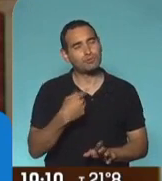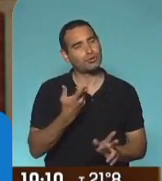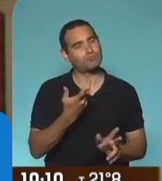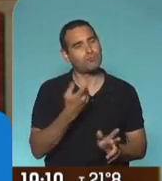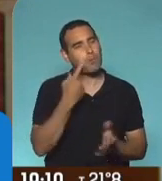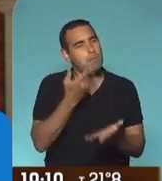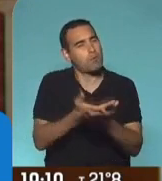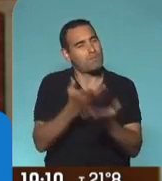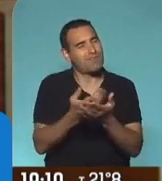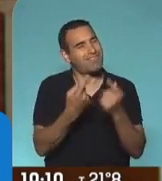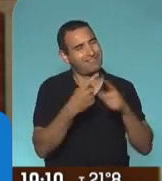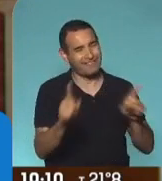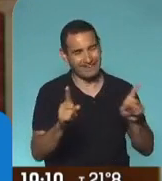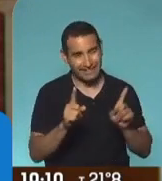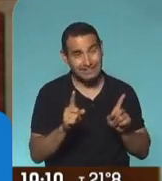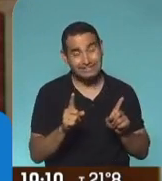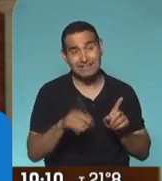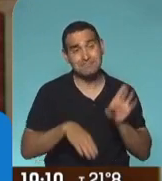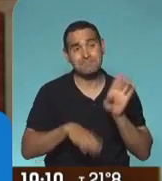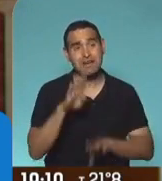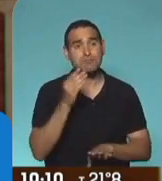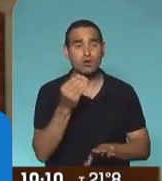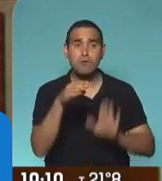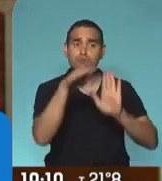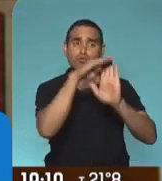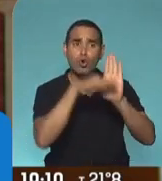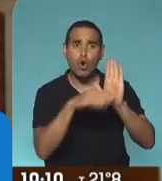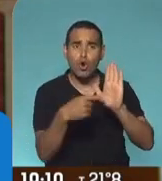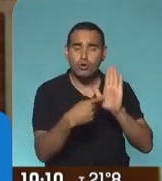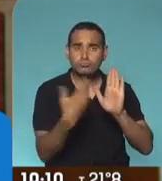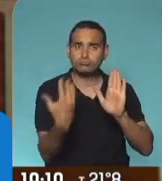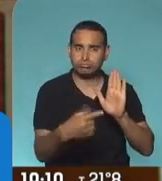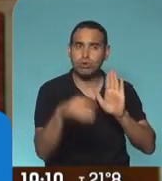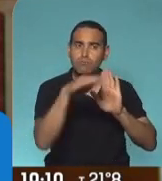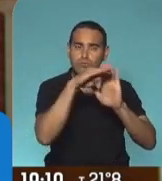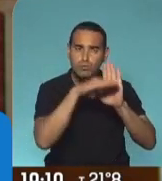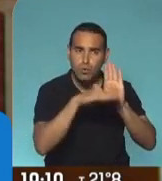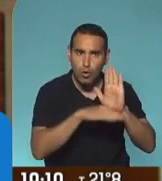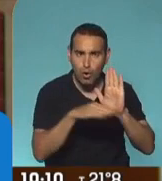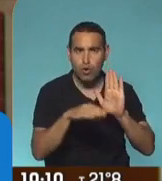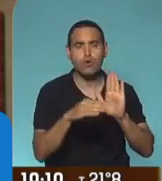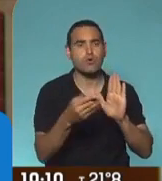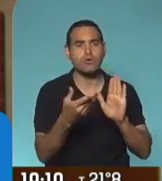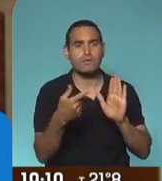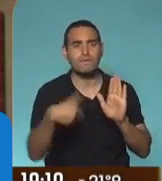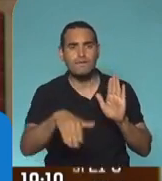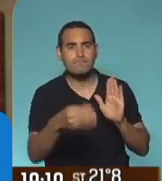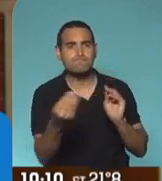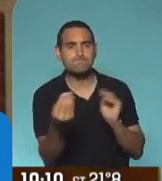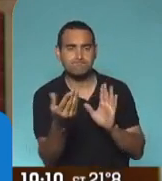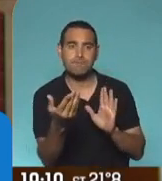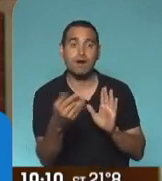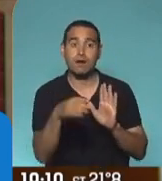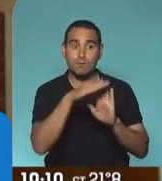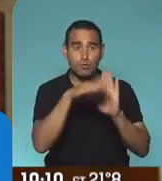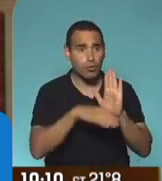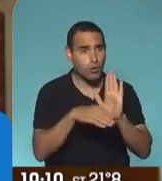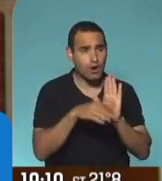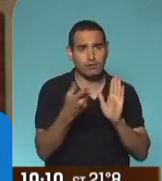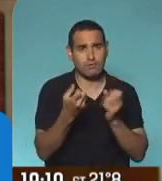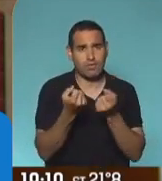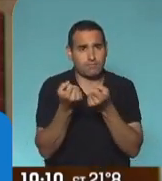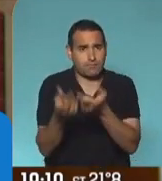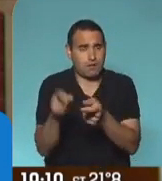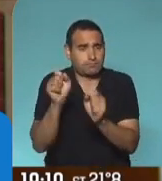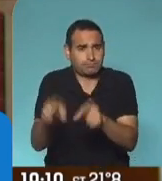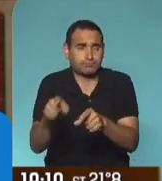de propuesta, principalmente por lo que significa el protocolo. El protocolo es un protocolo de actuación, es estrictamente técnico